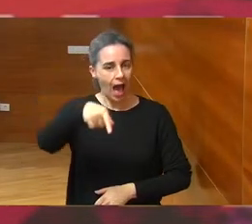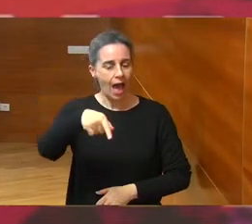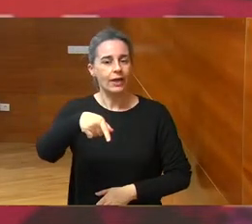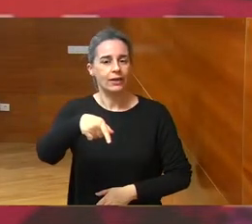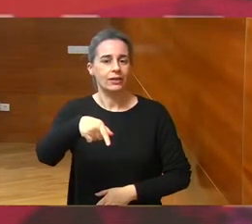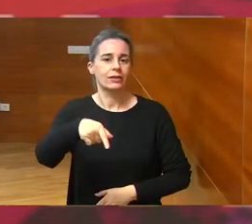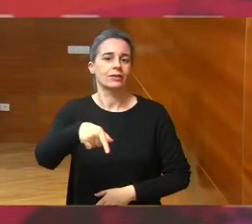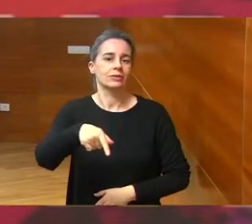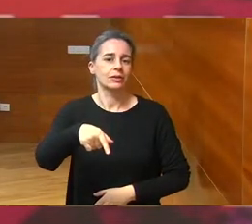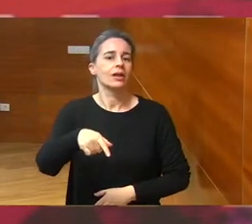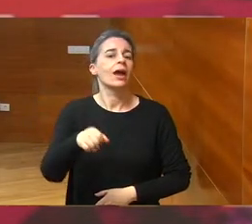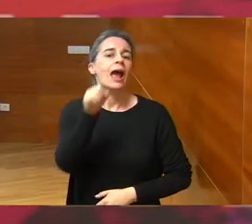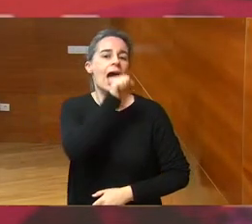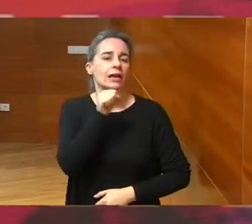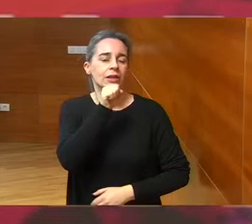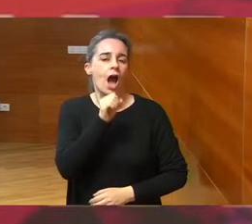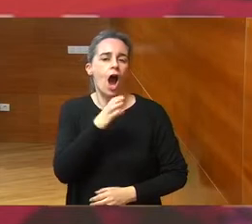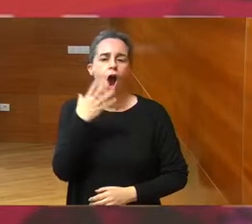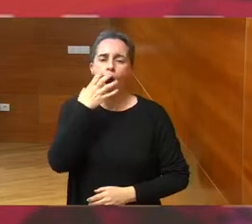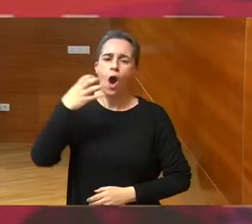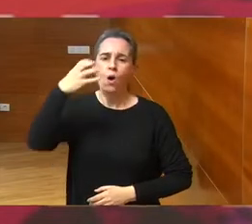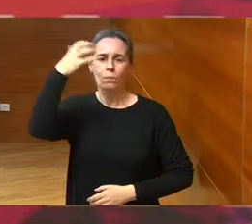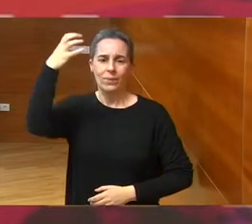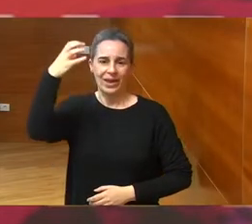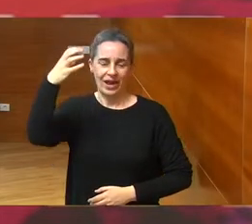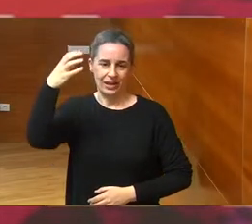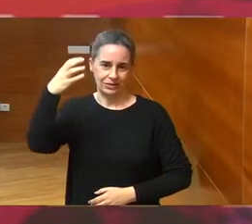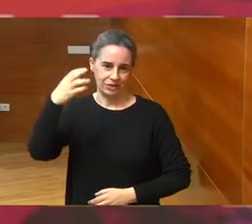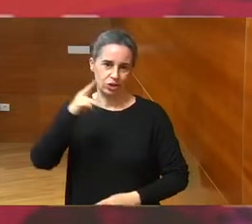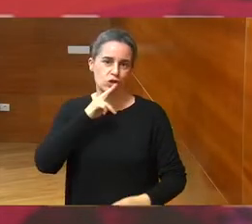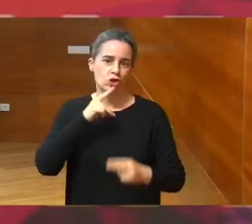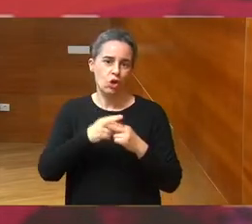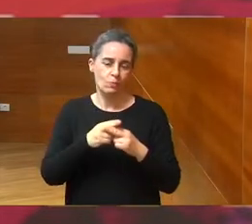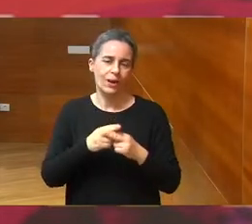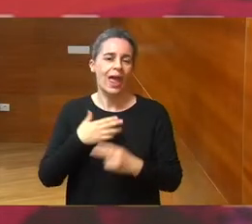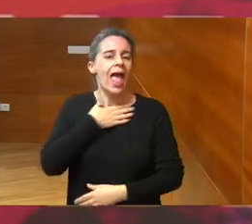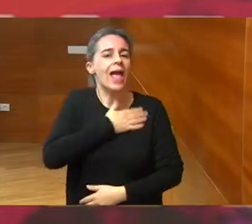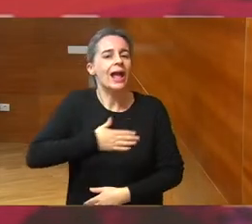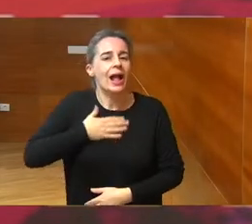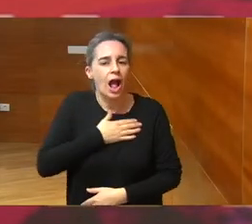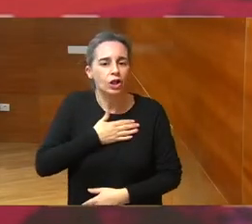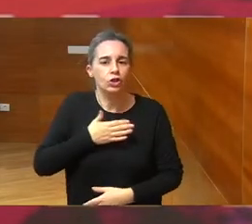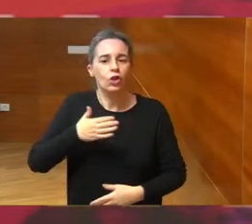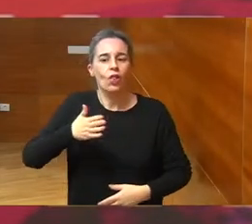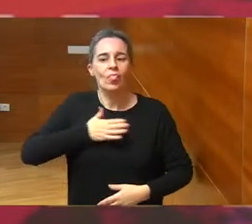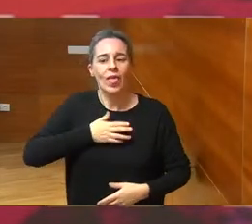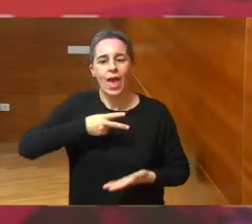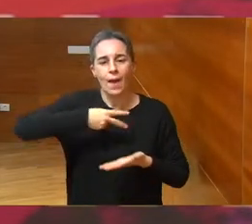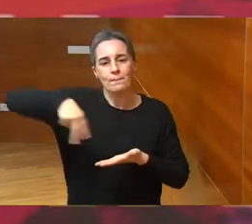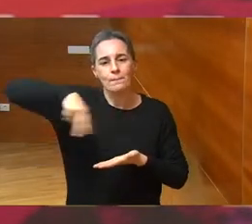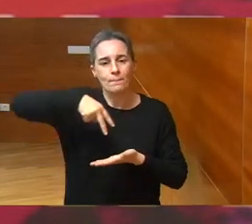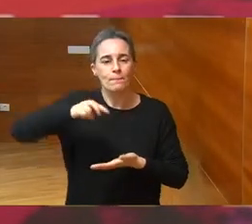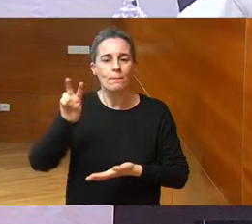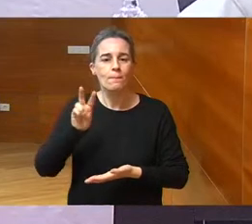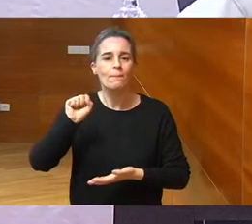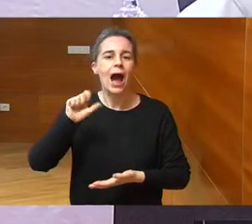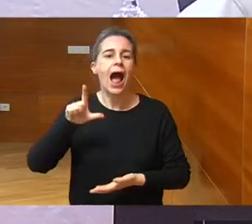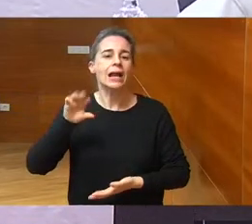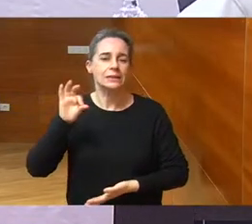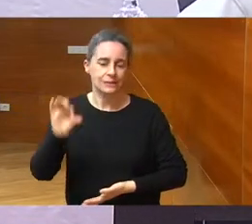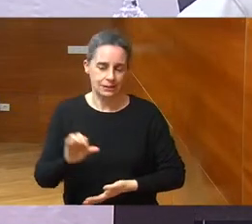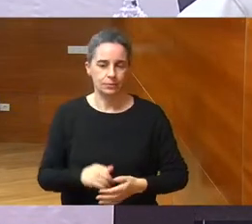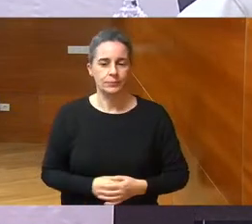Encanto de un vals y digo literalmente textualmente según Las crónicas